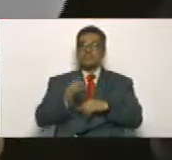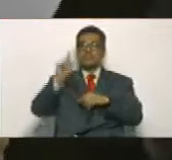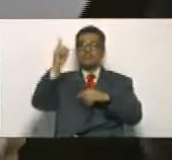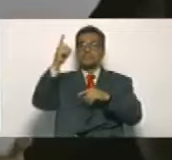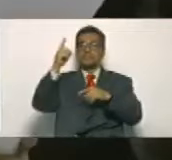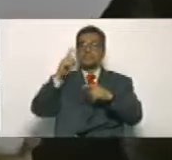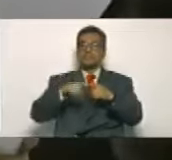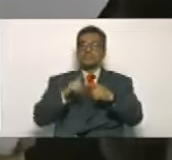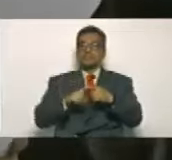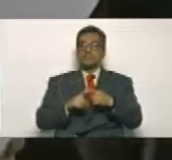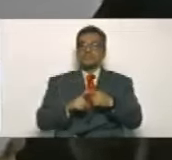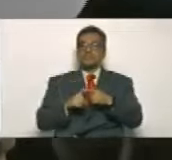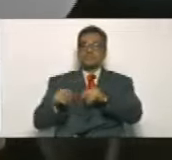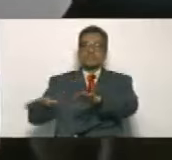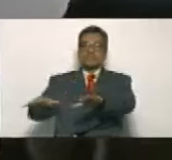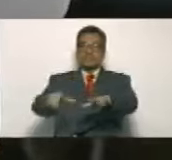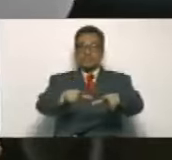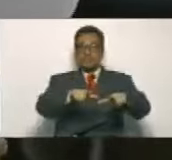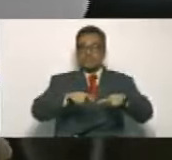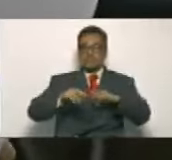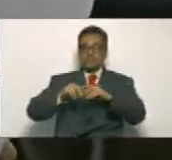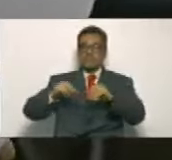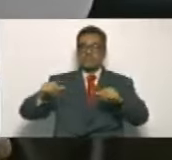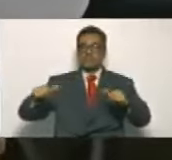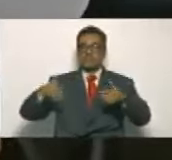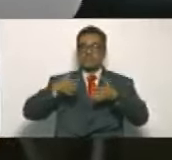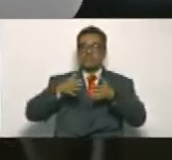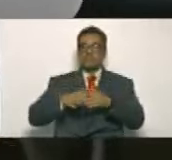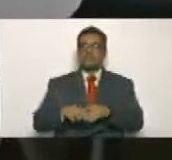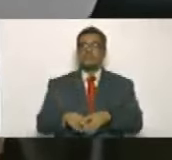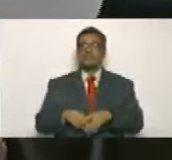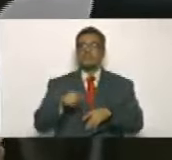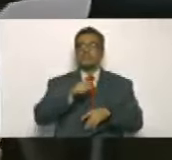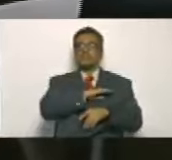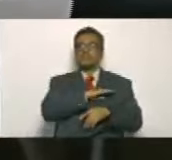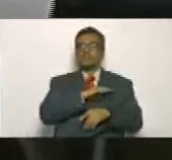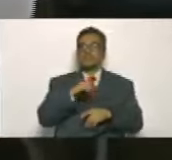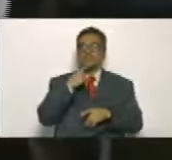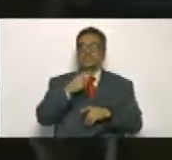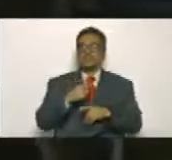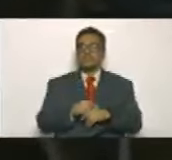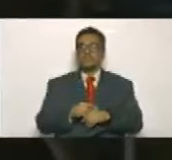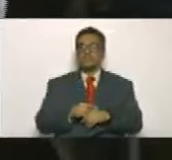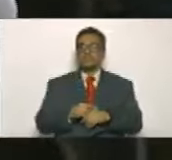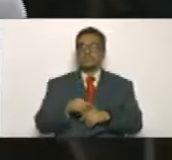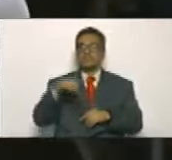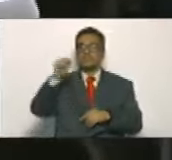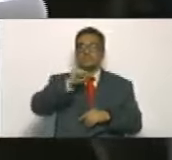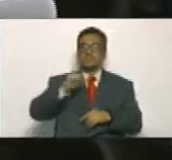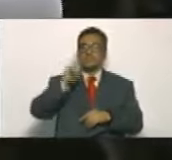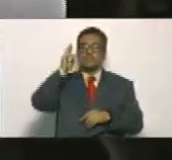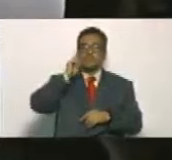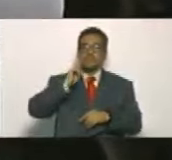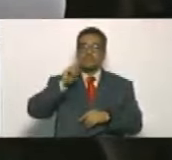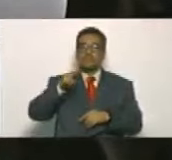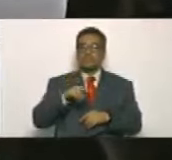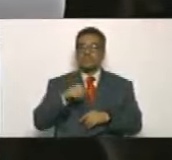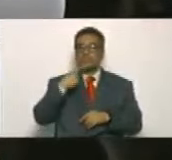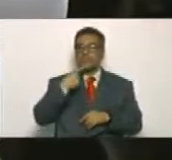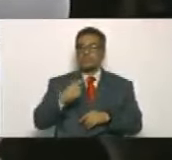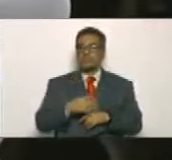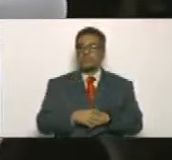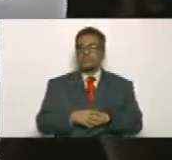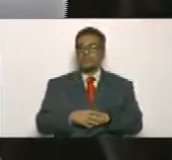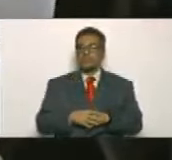primero el suelo nativo que nada. Eso lo decía Simón Bolívar.